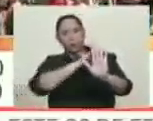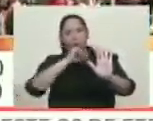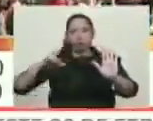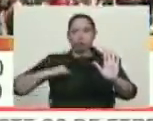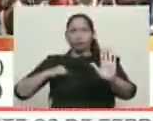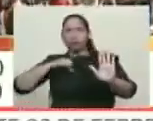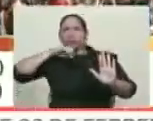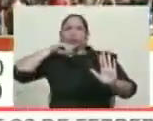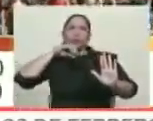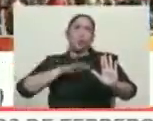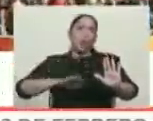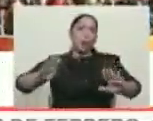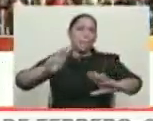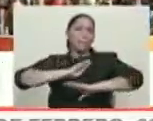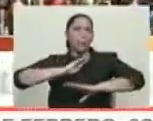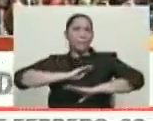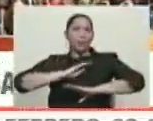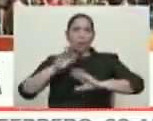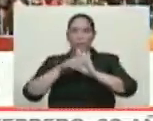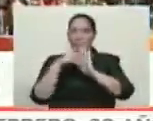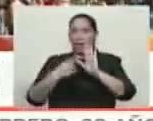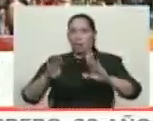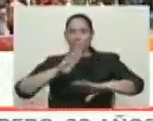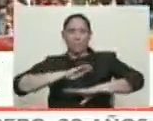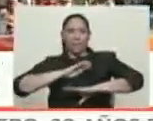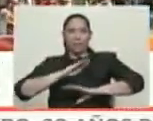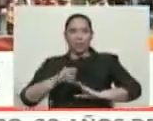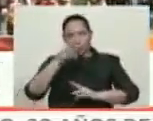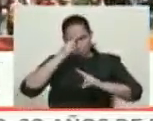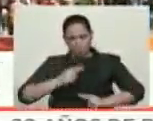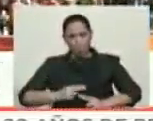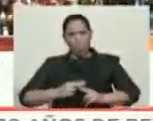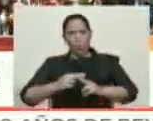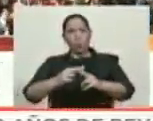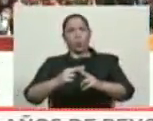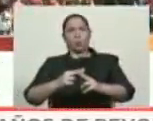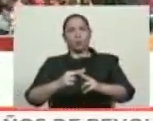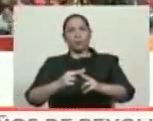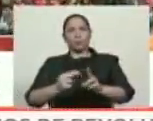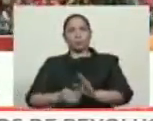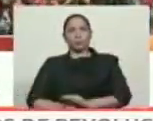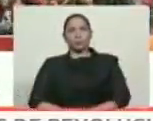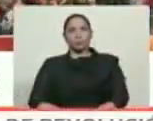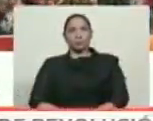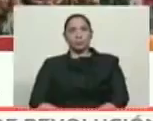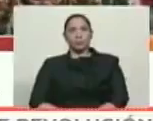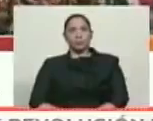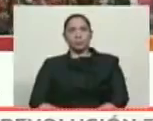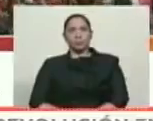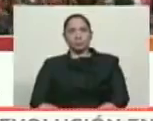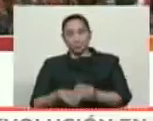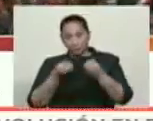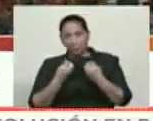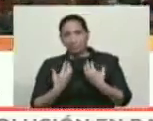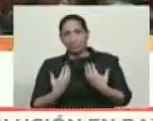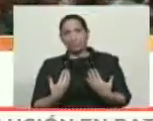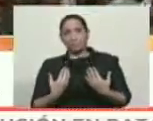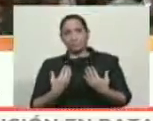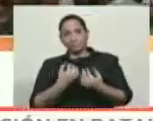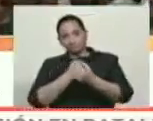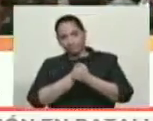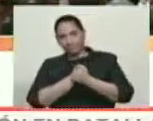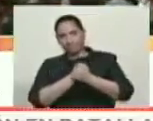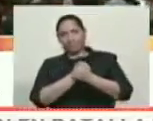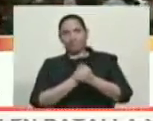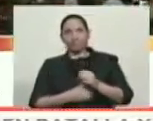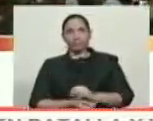por historia propia, por derecho propio. ¡Qué honor, qué honor! Bueno, queridos compañeros,